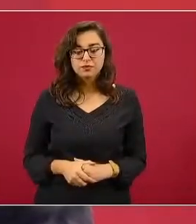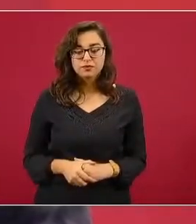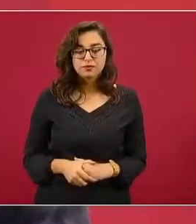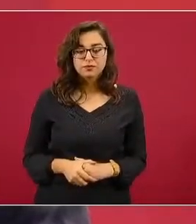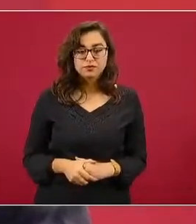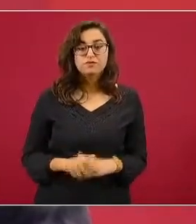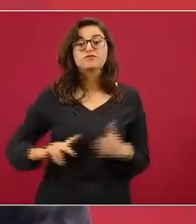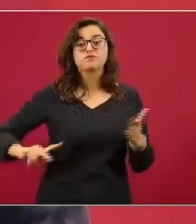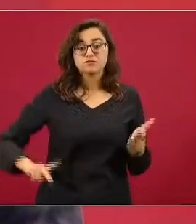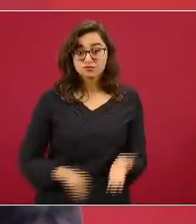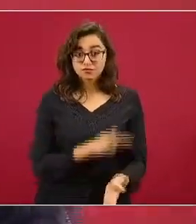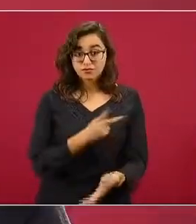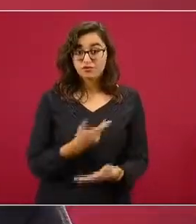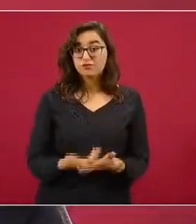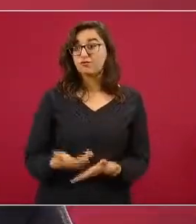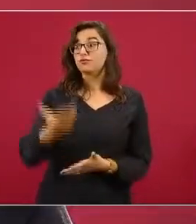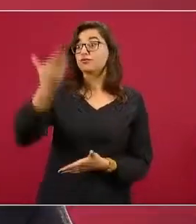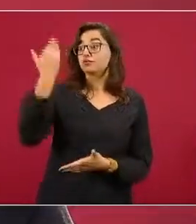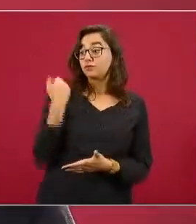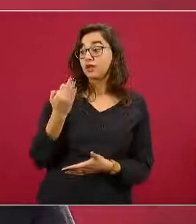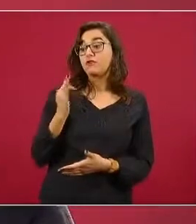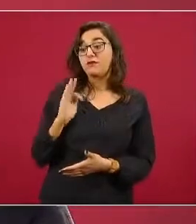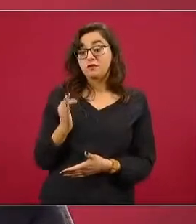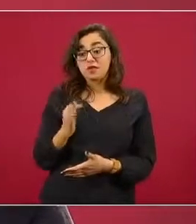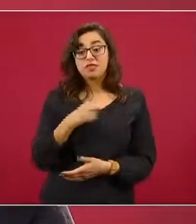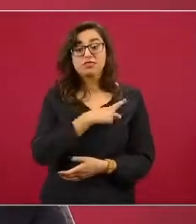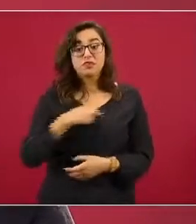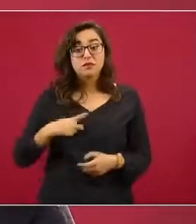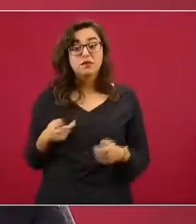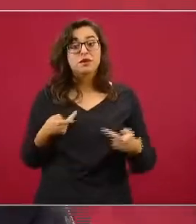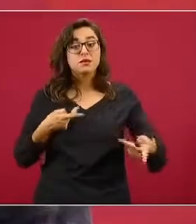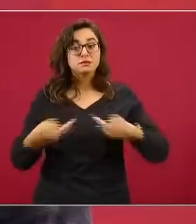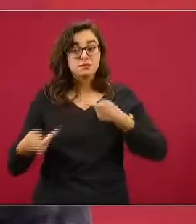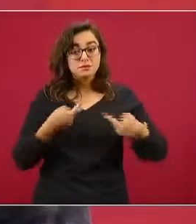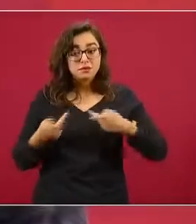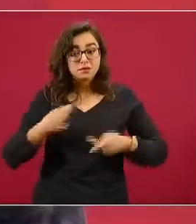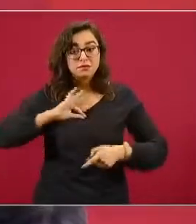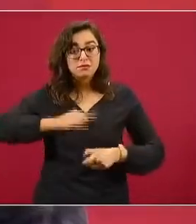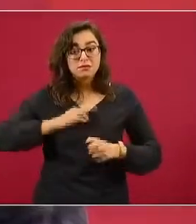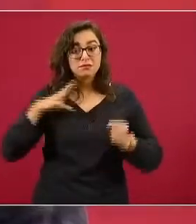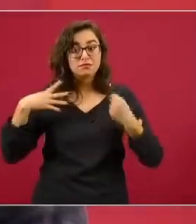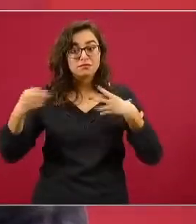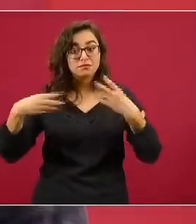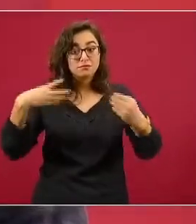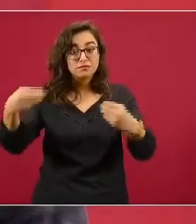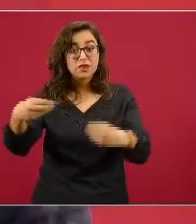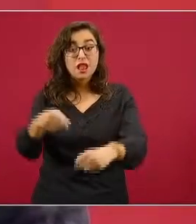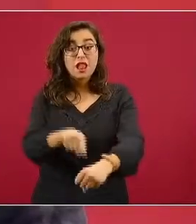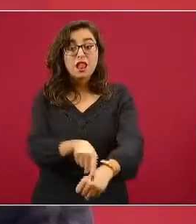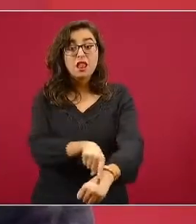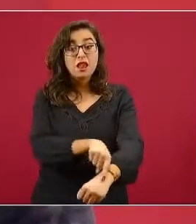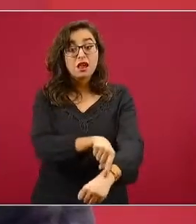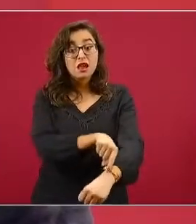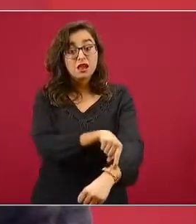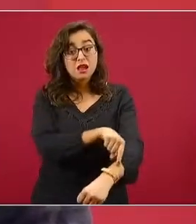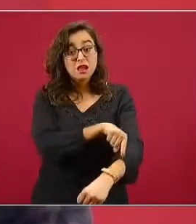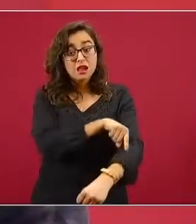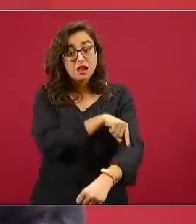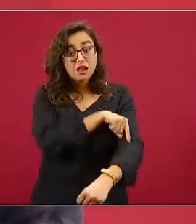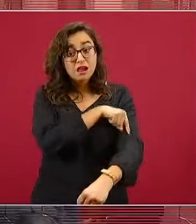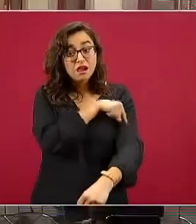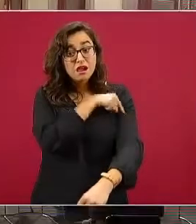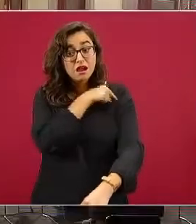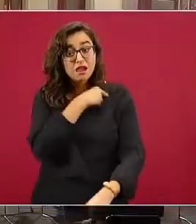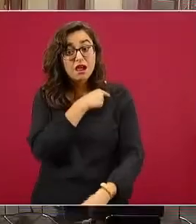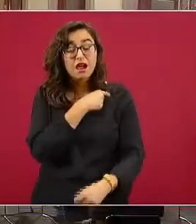retomo lo que dijimos desde febrero, preparémonos para una epidemia larga. Preparémonos, ¿se acuerdan que hemos dicho